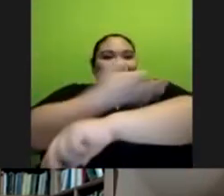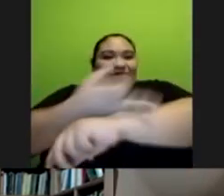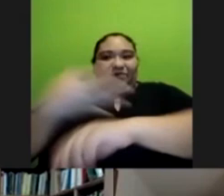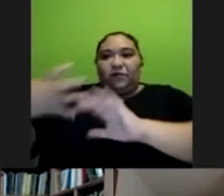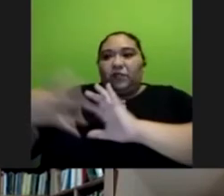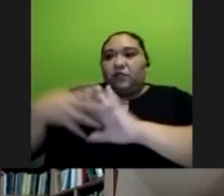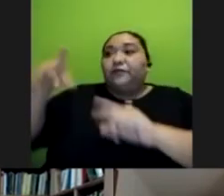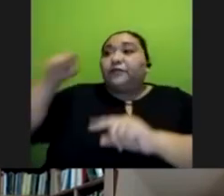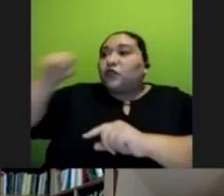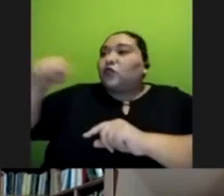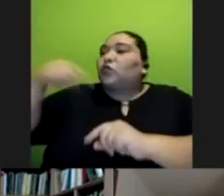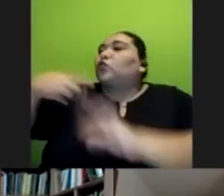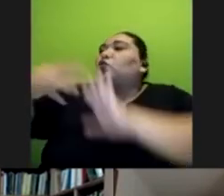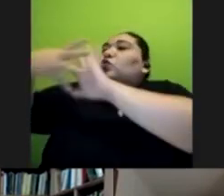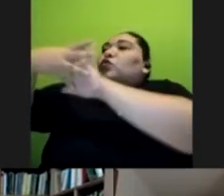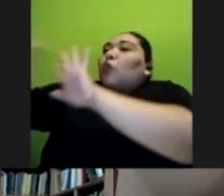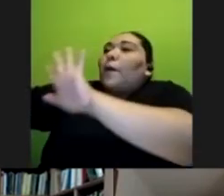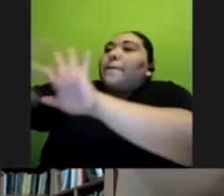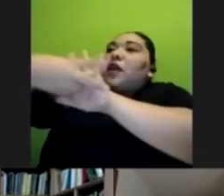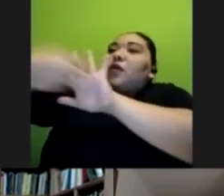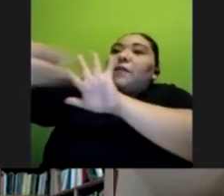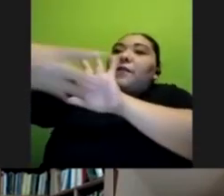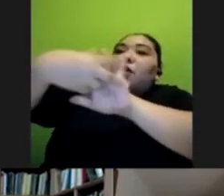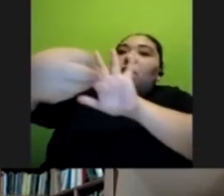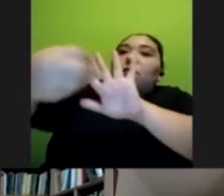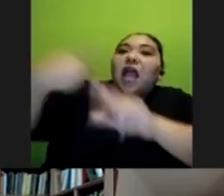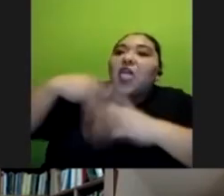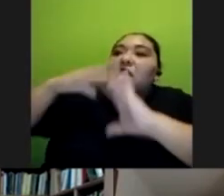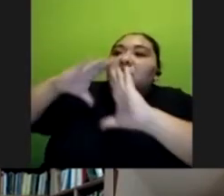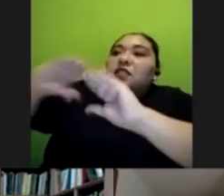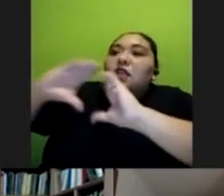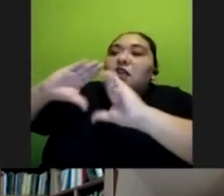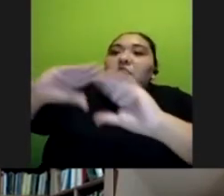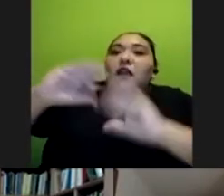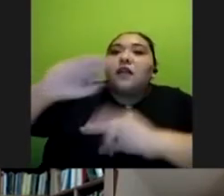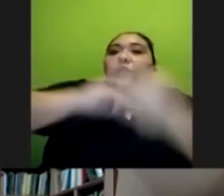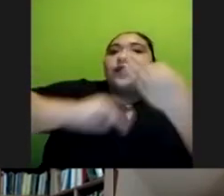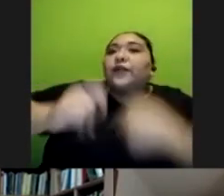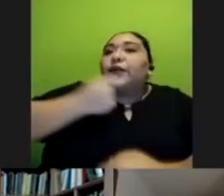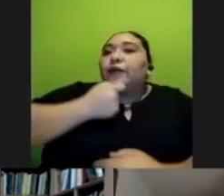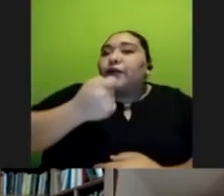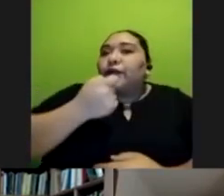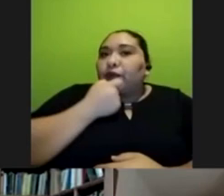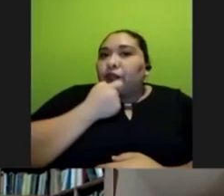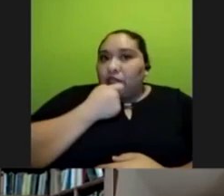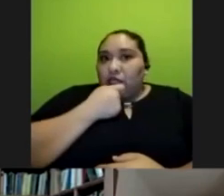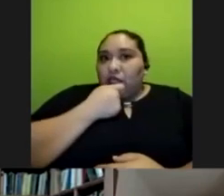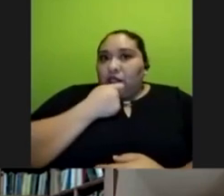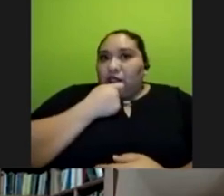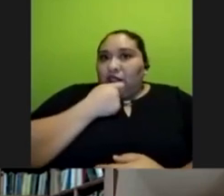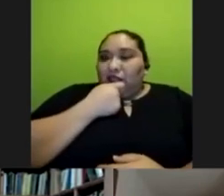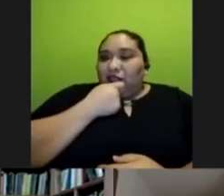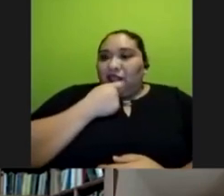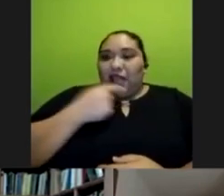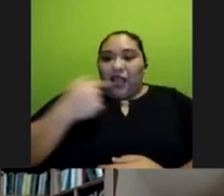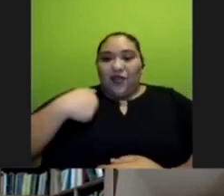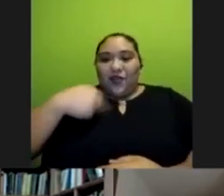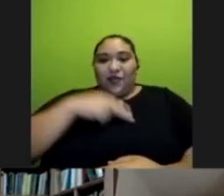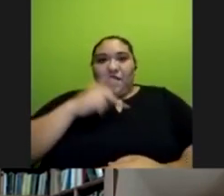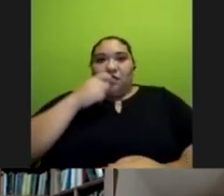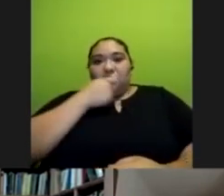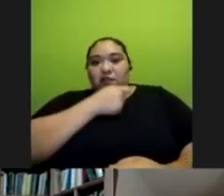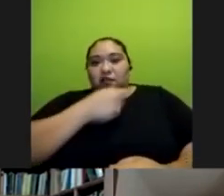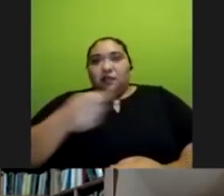que culturalmente nos moldean. Las instituciones de la convivencia directa, como